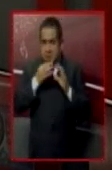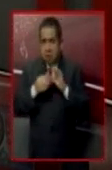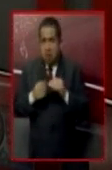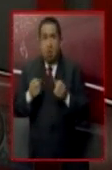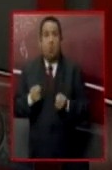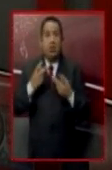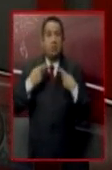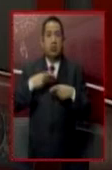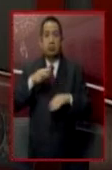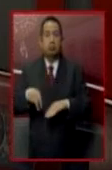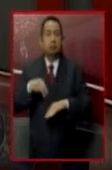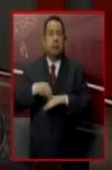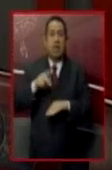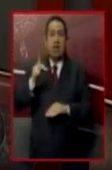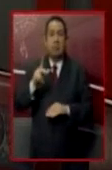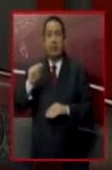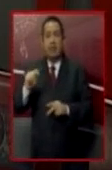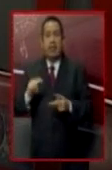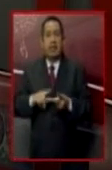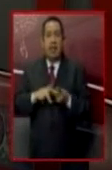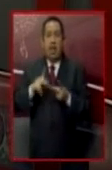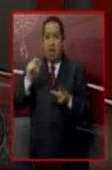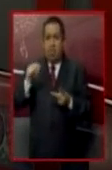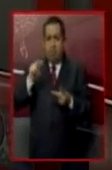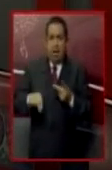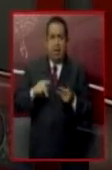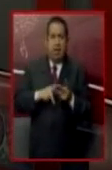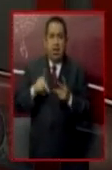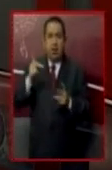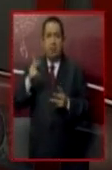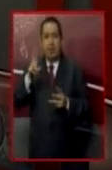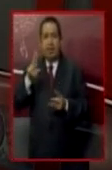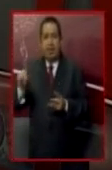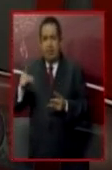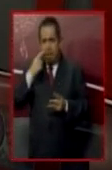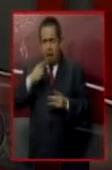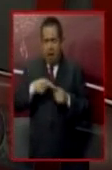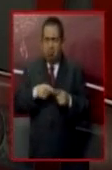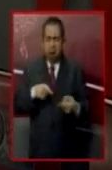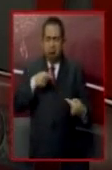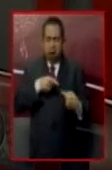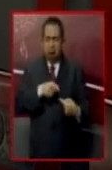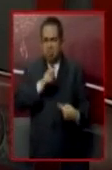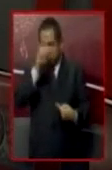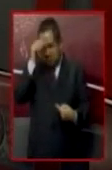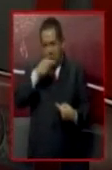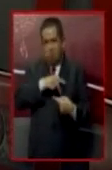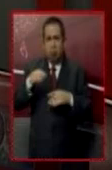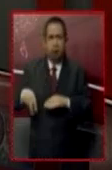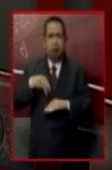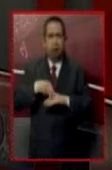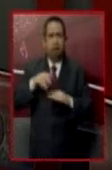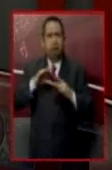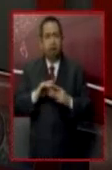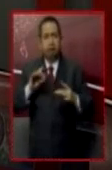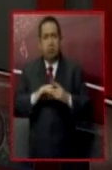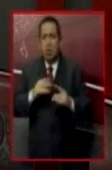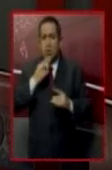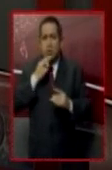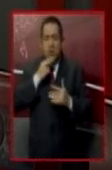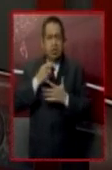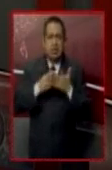se registraron oradores del Partido del Trabajo, del Partido de Acción Nacional, del Partido de la Revolución Democrática en contra de la minuta, utilizando